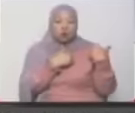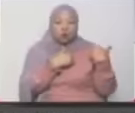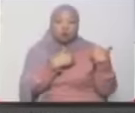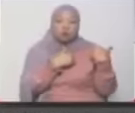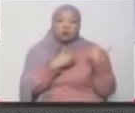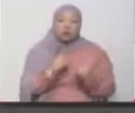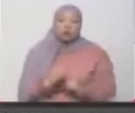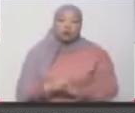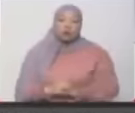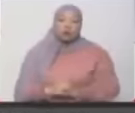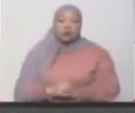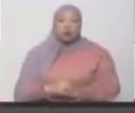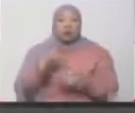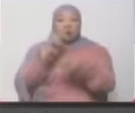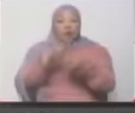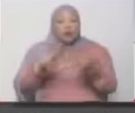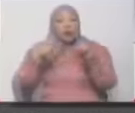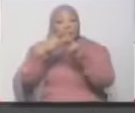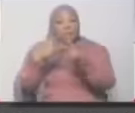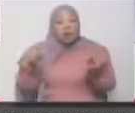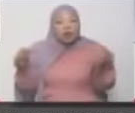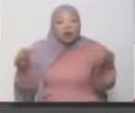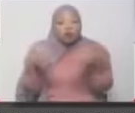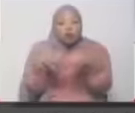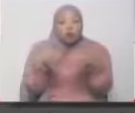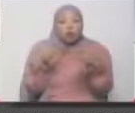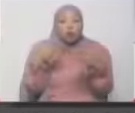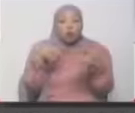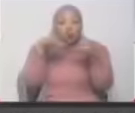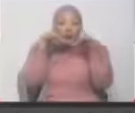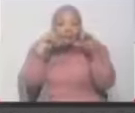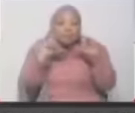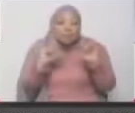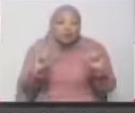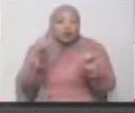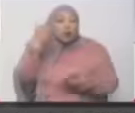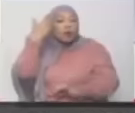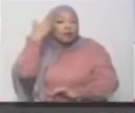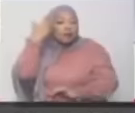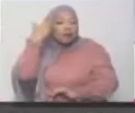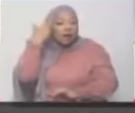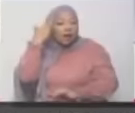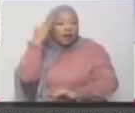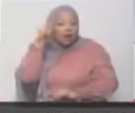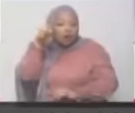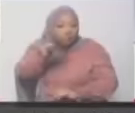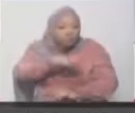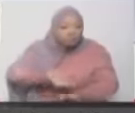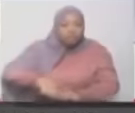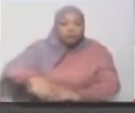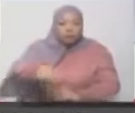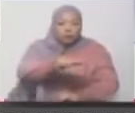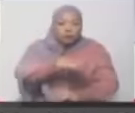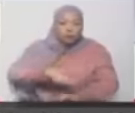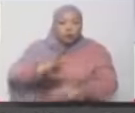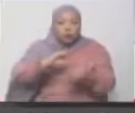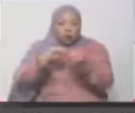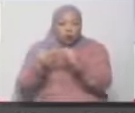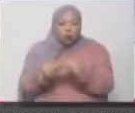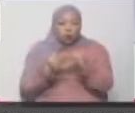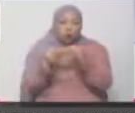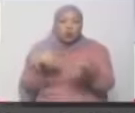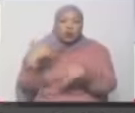los cuadrantes de paz, que tienen una lógica territorial para este momento, debe adaptarse a la